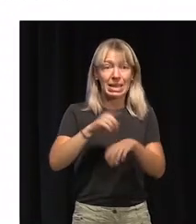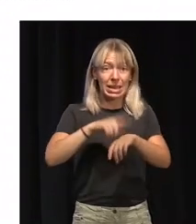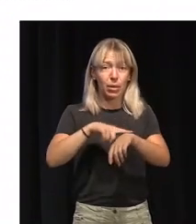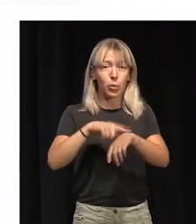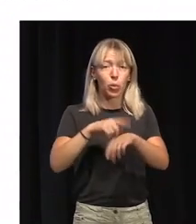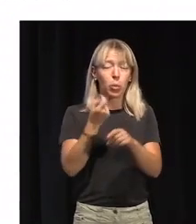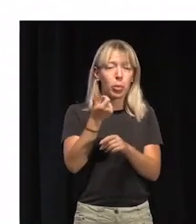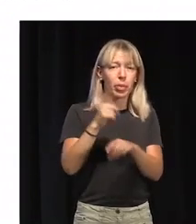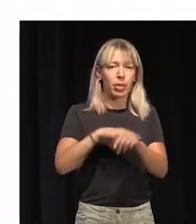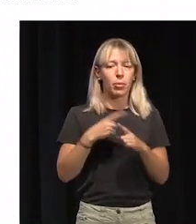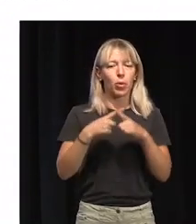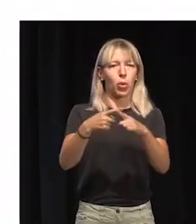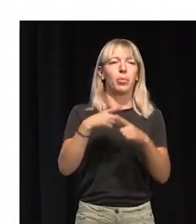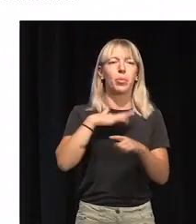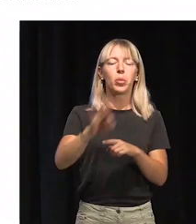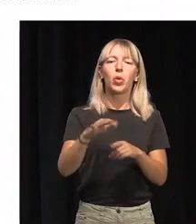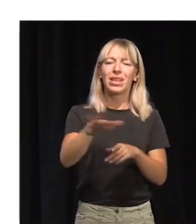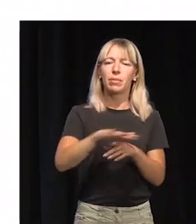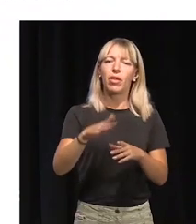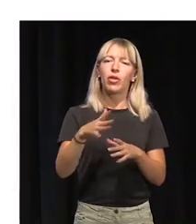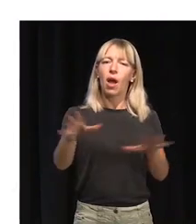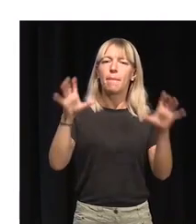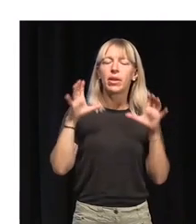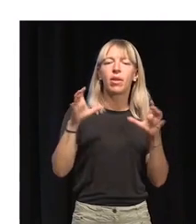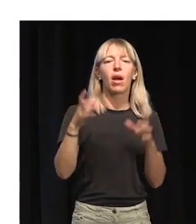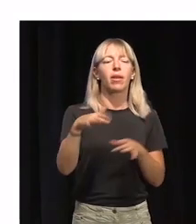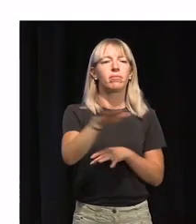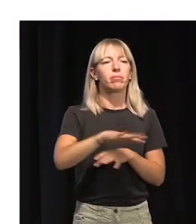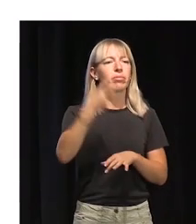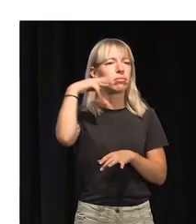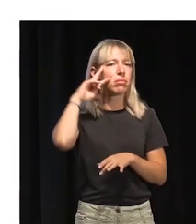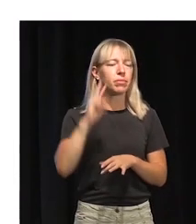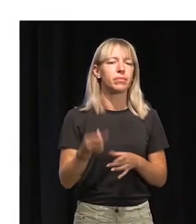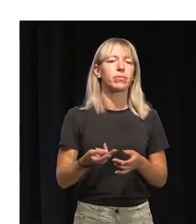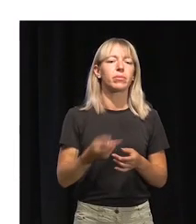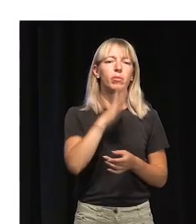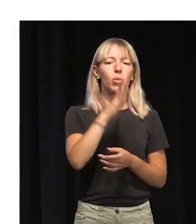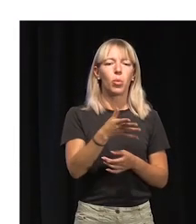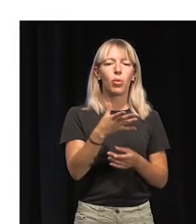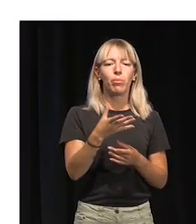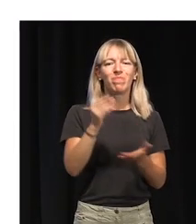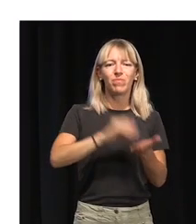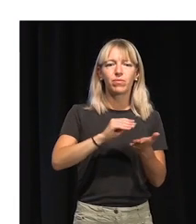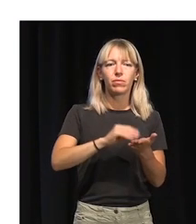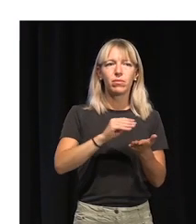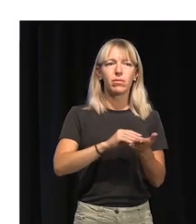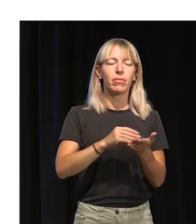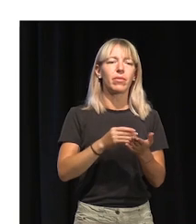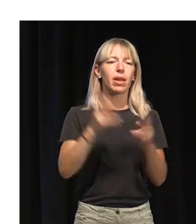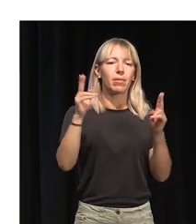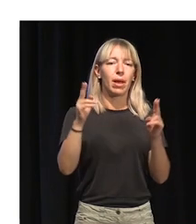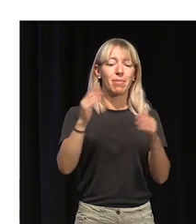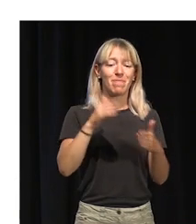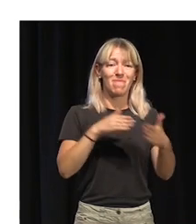poder compartir un espacio de aprendizaje, un espacio de experiencias, porque muchas veces para eliminar